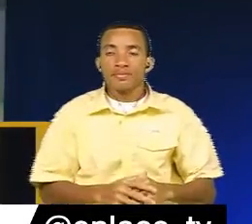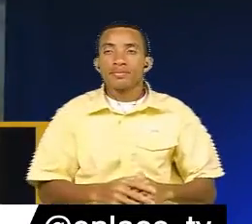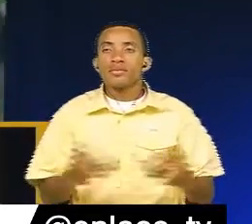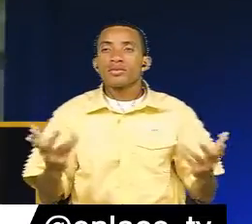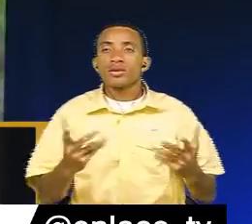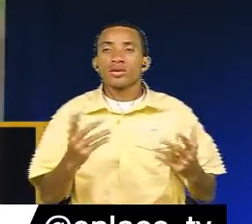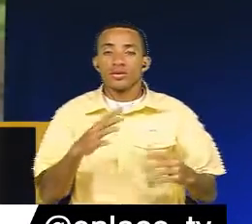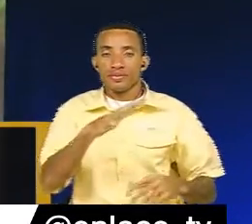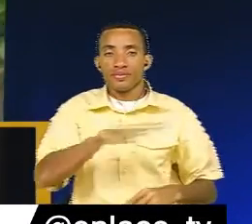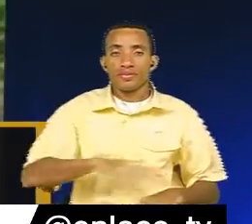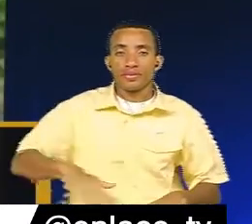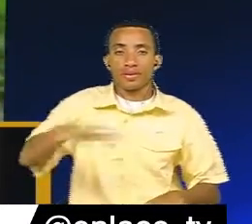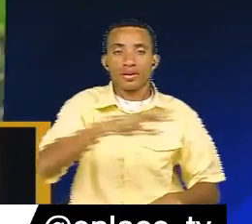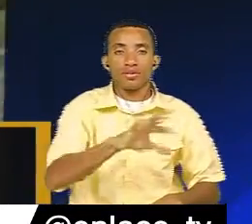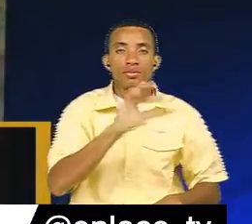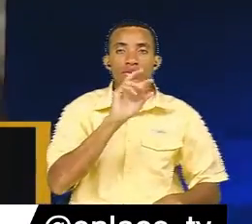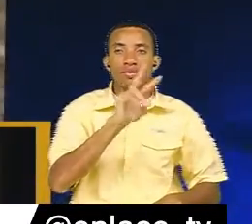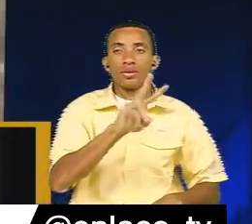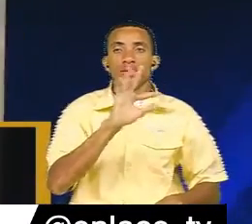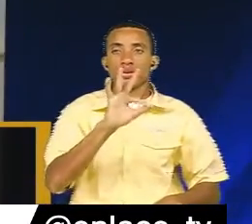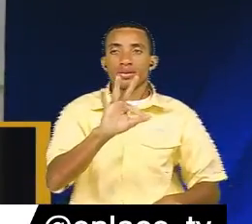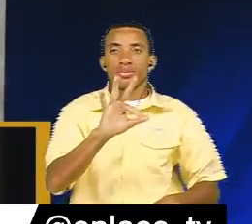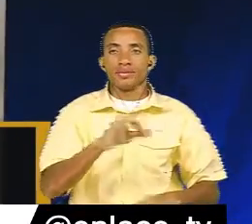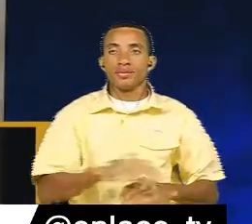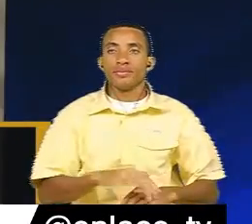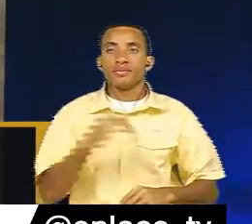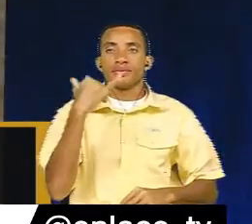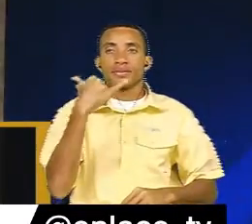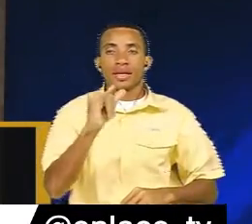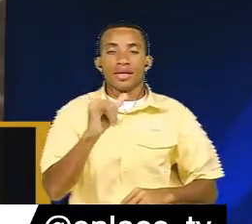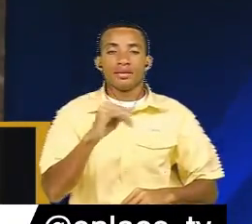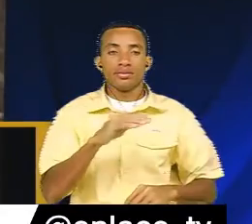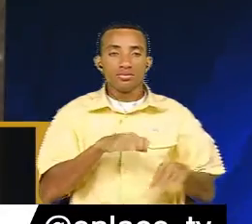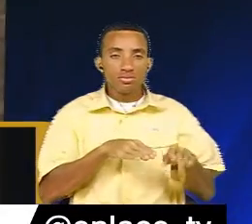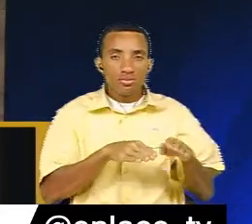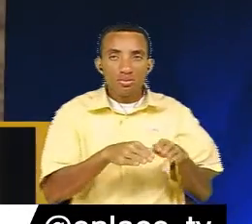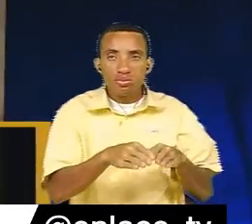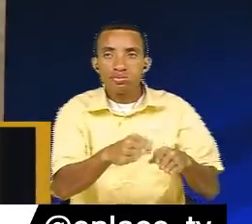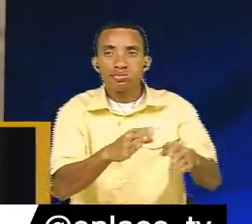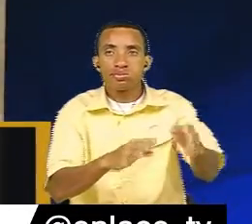campo 23. Ya hasta en la carretera hay crudo,